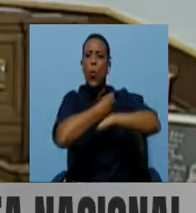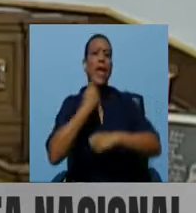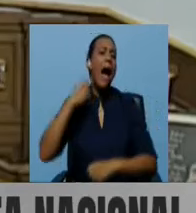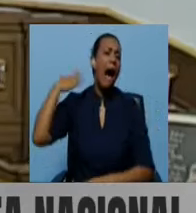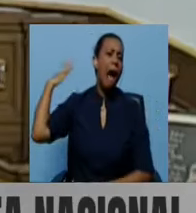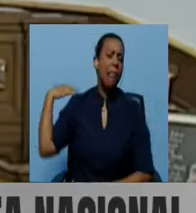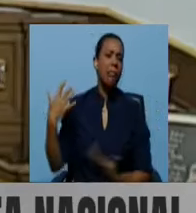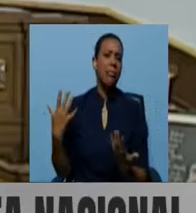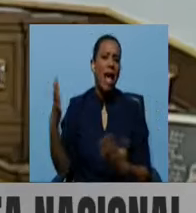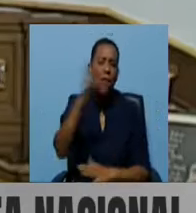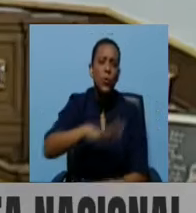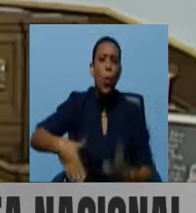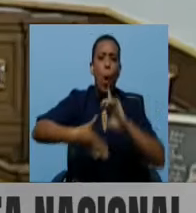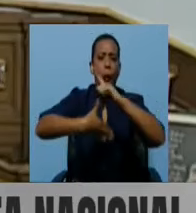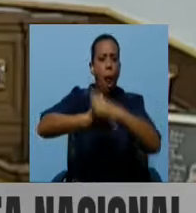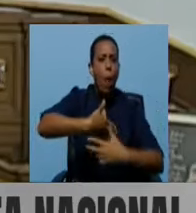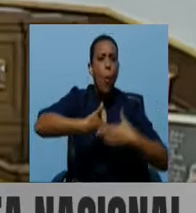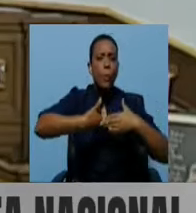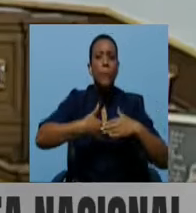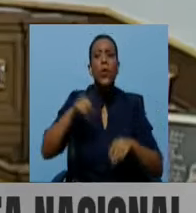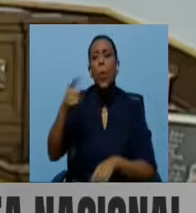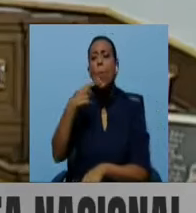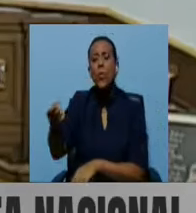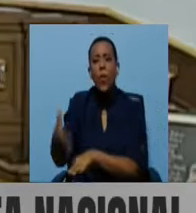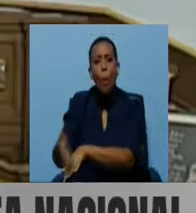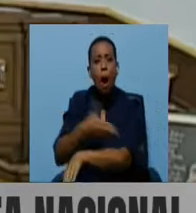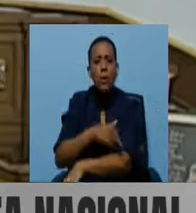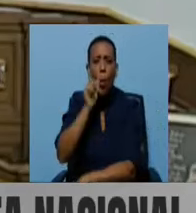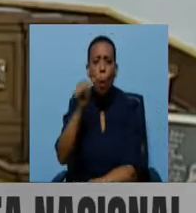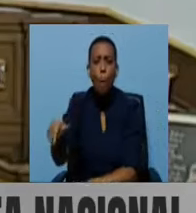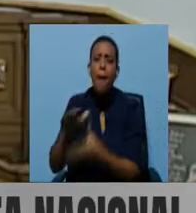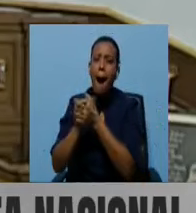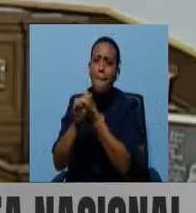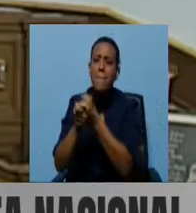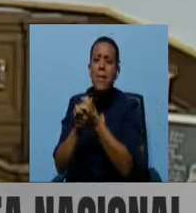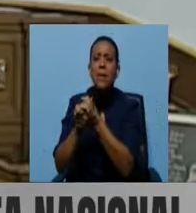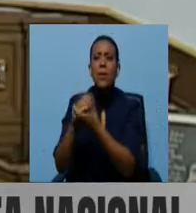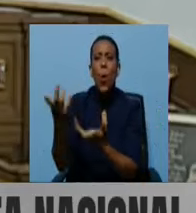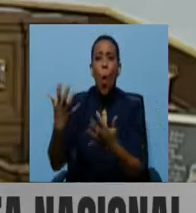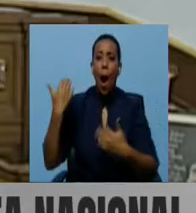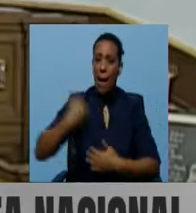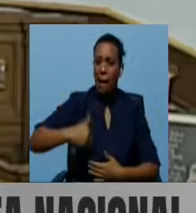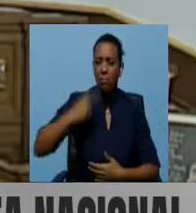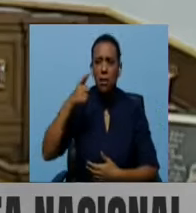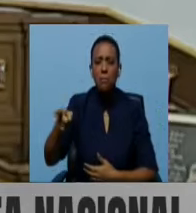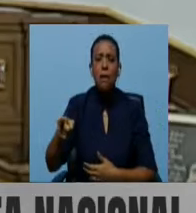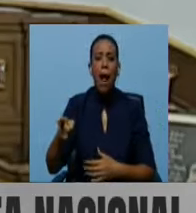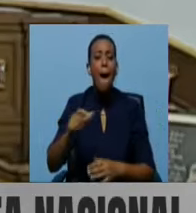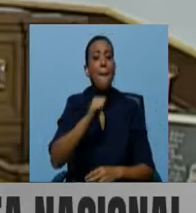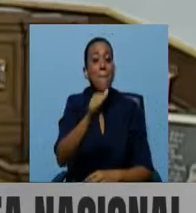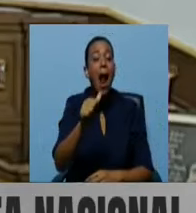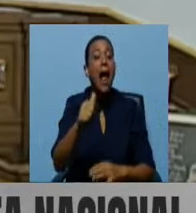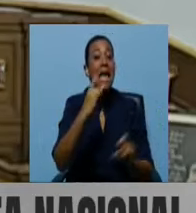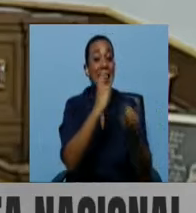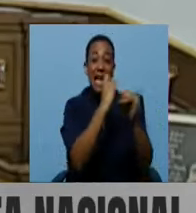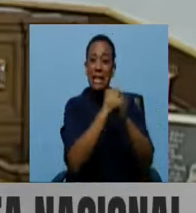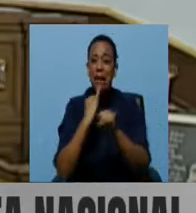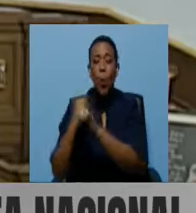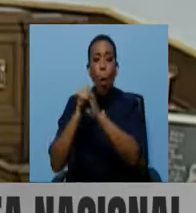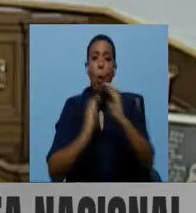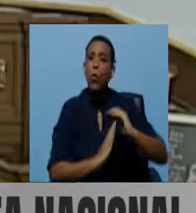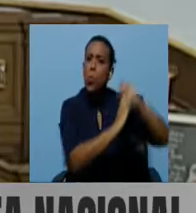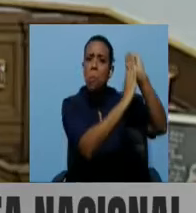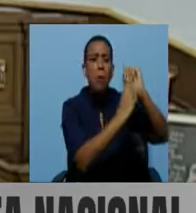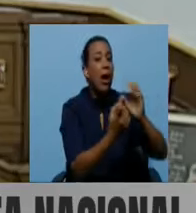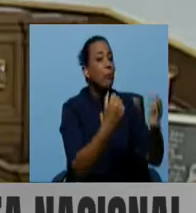Como dijo mi amigo Michelo, las redes están manejadas por grupos que no